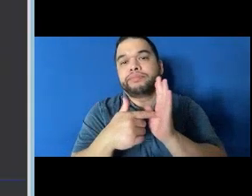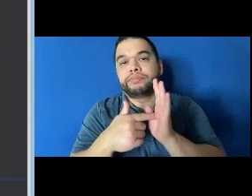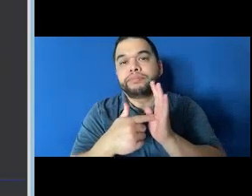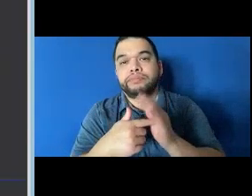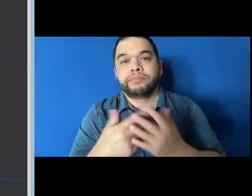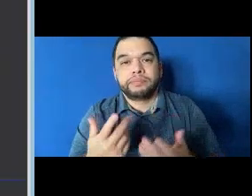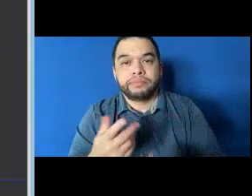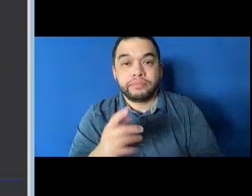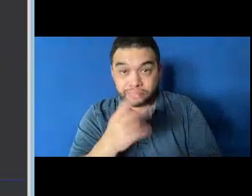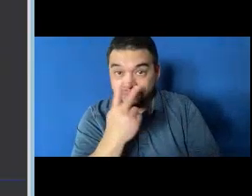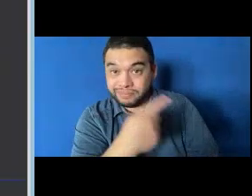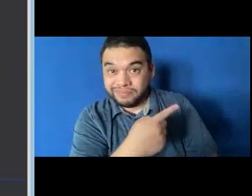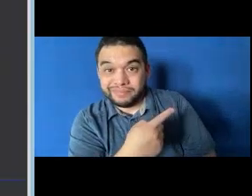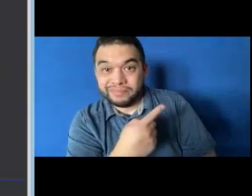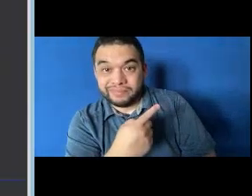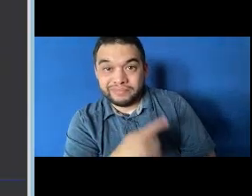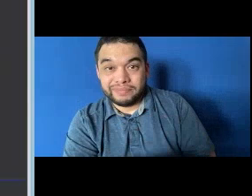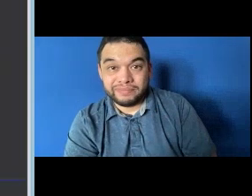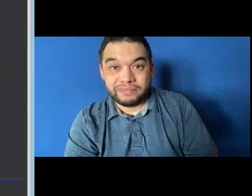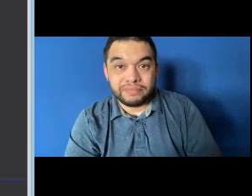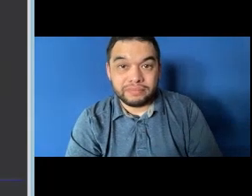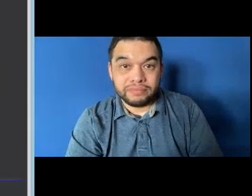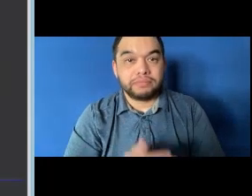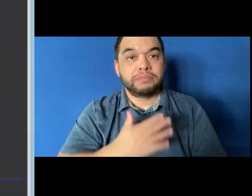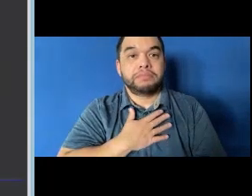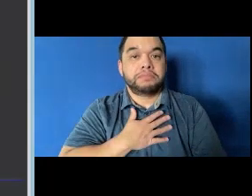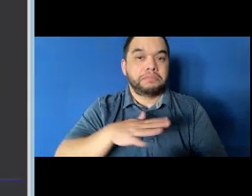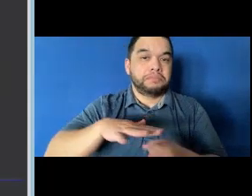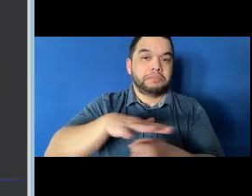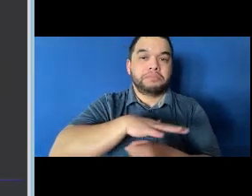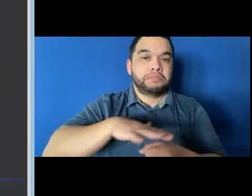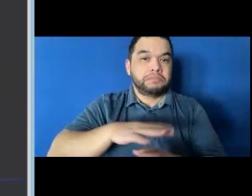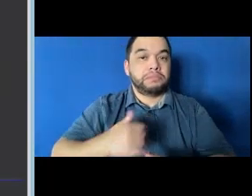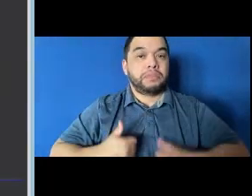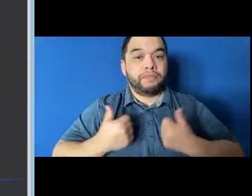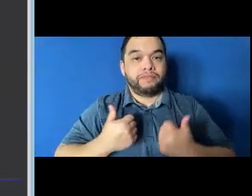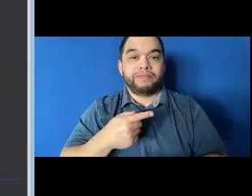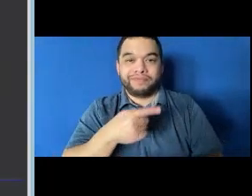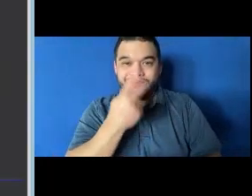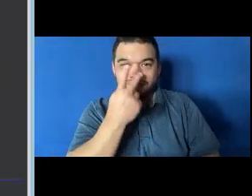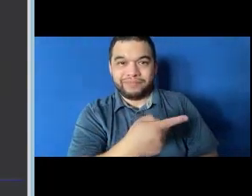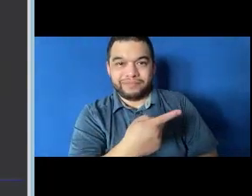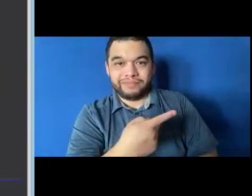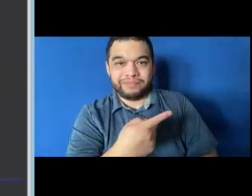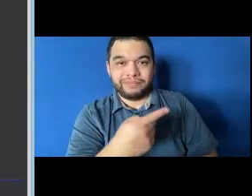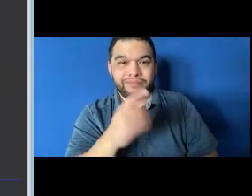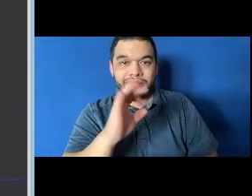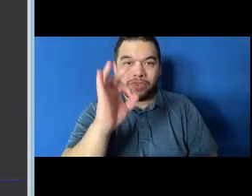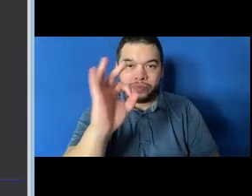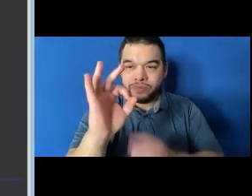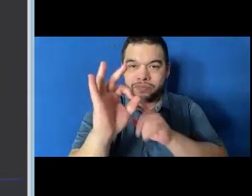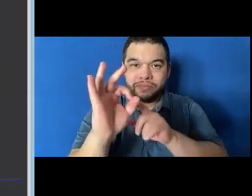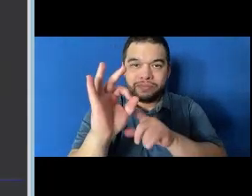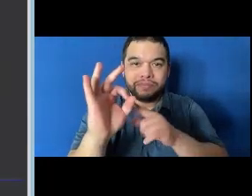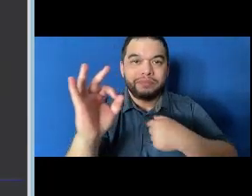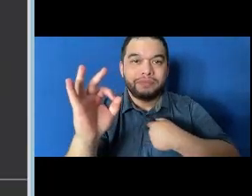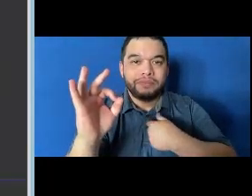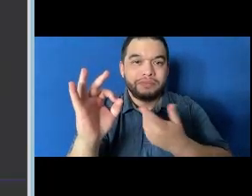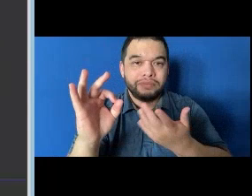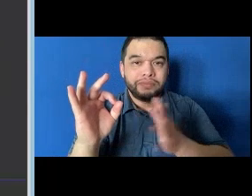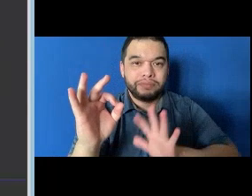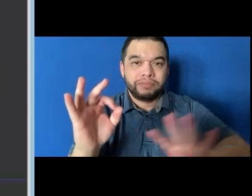me show, for example, Coupé, the que es el area of área donde Coupé, yo vivo, y which entonces is the area where I básicamente live. aquí me va a decir And dónde es basically, it's esa going to tell área. me Y si where that está area fijado, is.